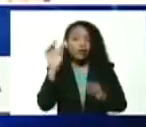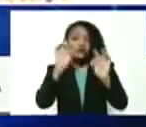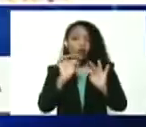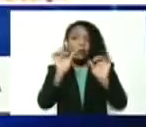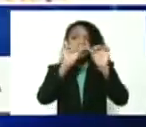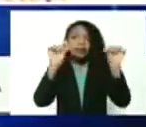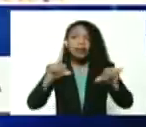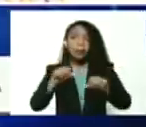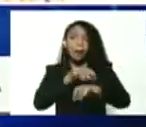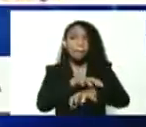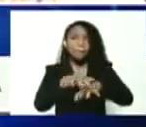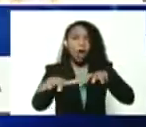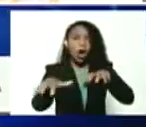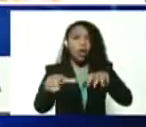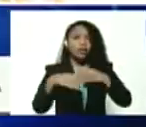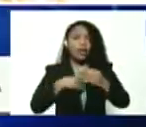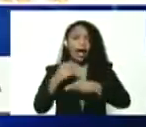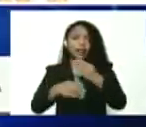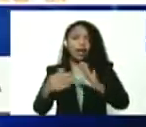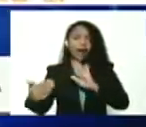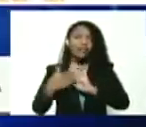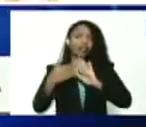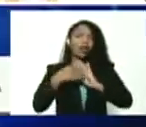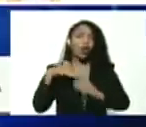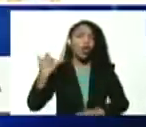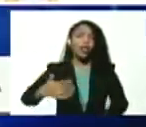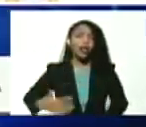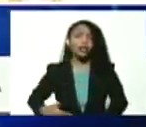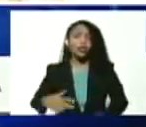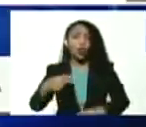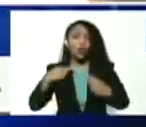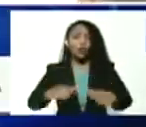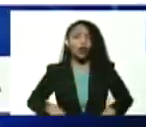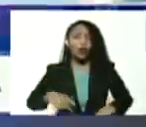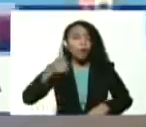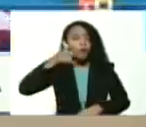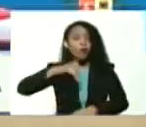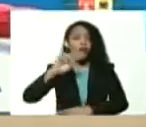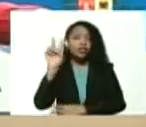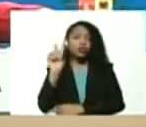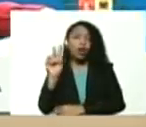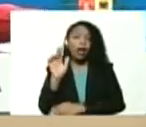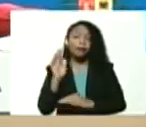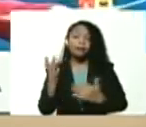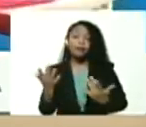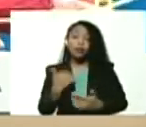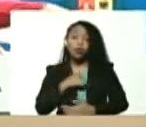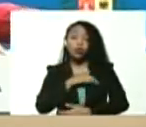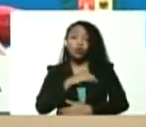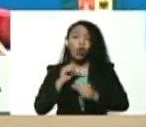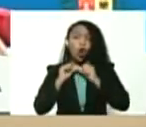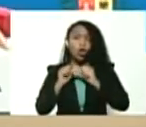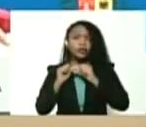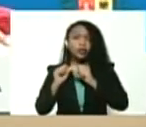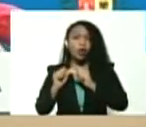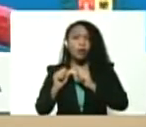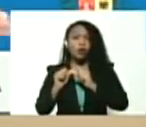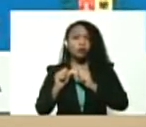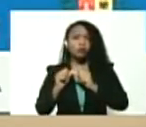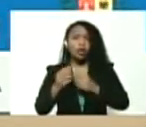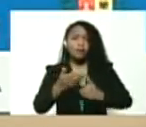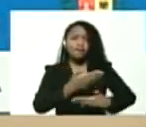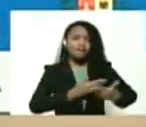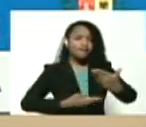sistemática y masiva se han afectado los derechos humanos del pueblo venezolano. Así que nosotros seguiremos en nuestra